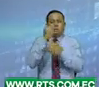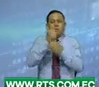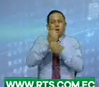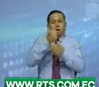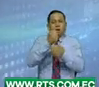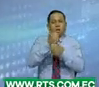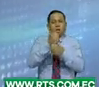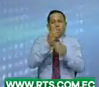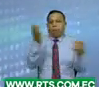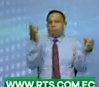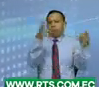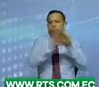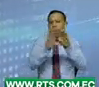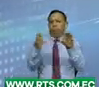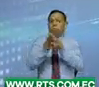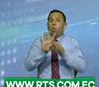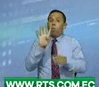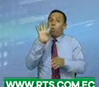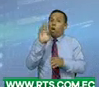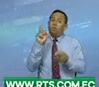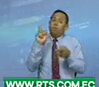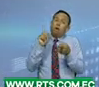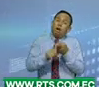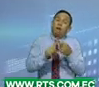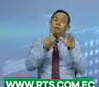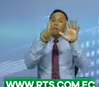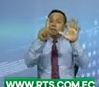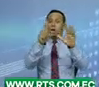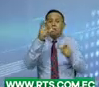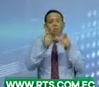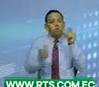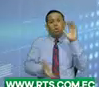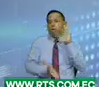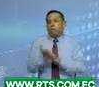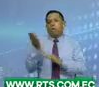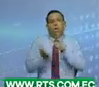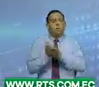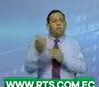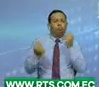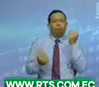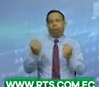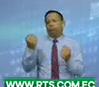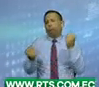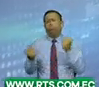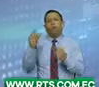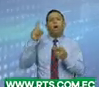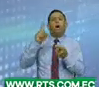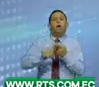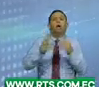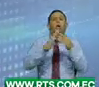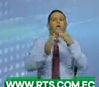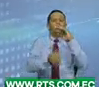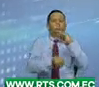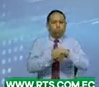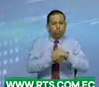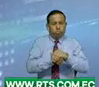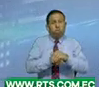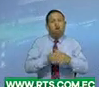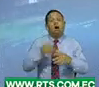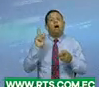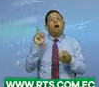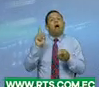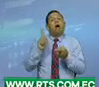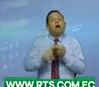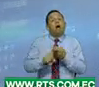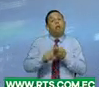seis de la tarde tienen tiempo para llegar a sus casas y esto durante diez días muy probablemente en plenas elecciones muy probablemente